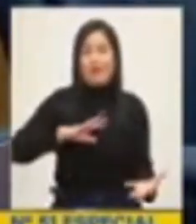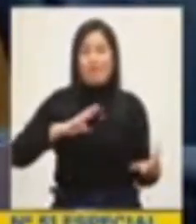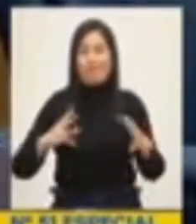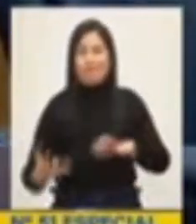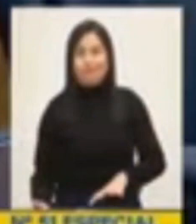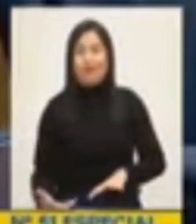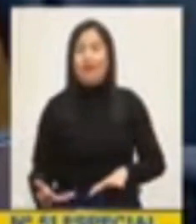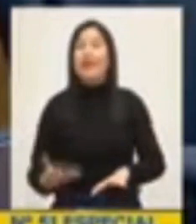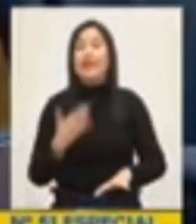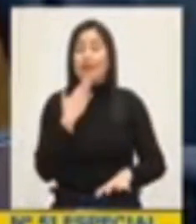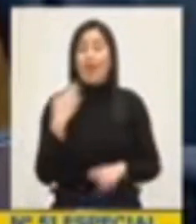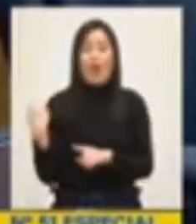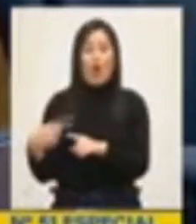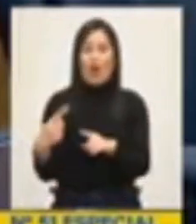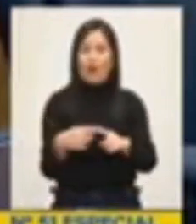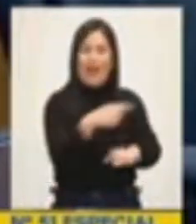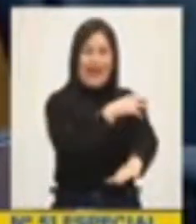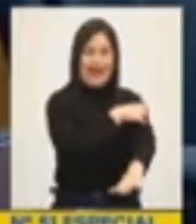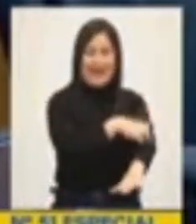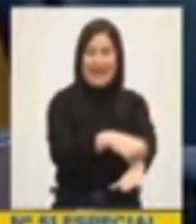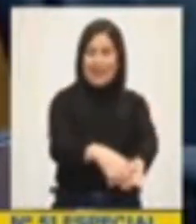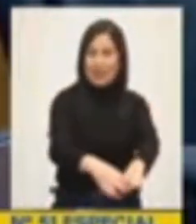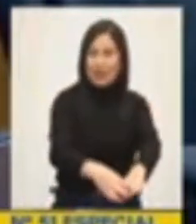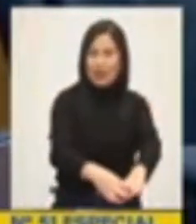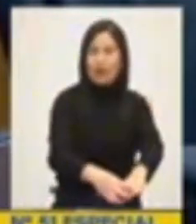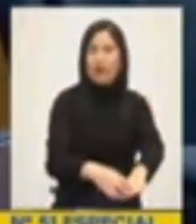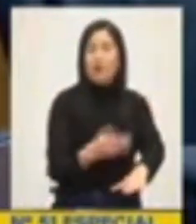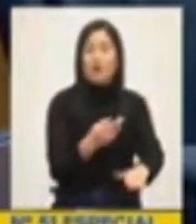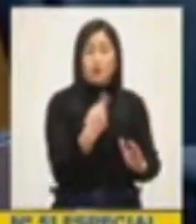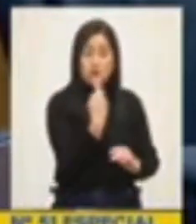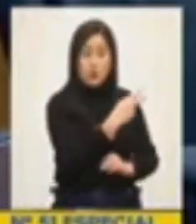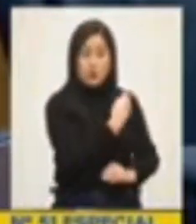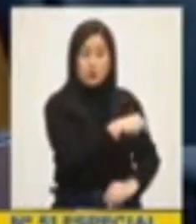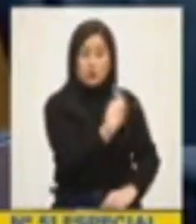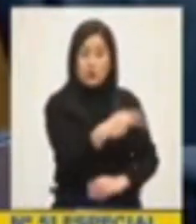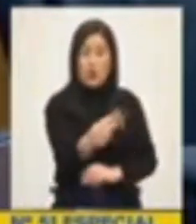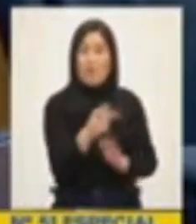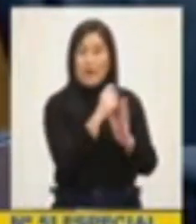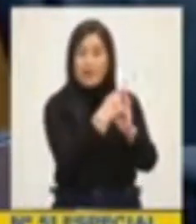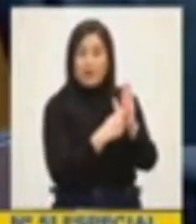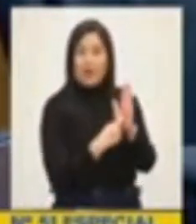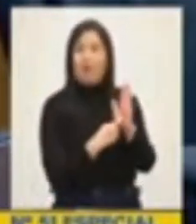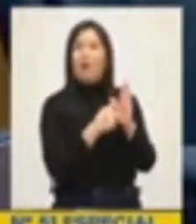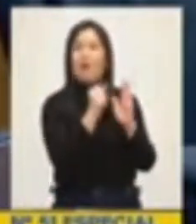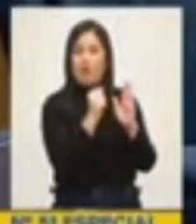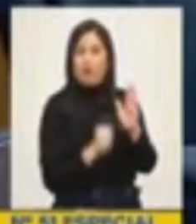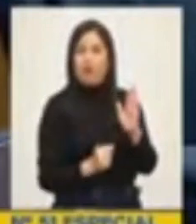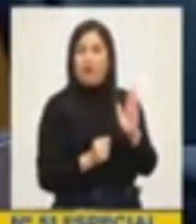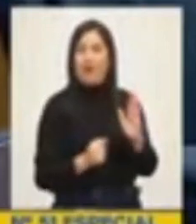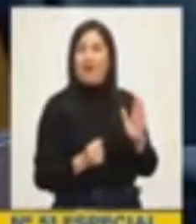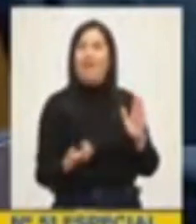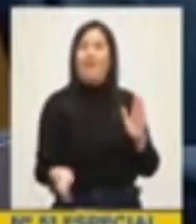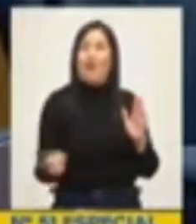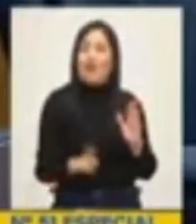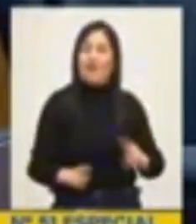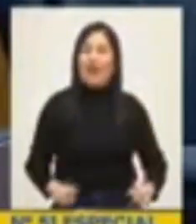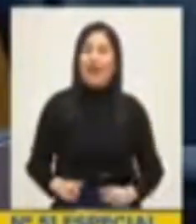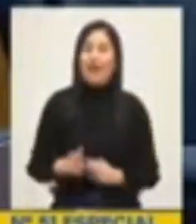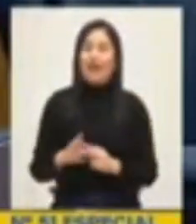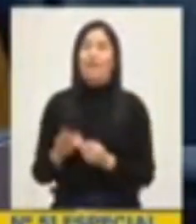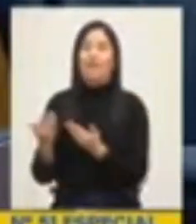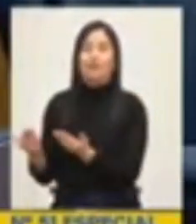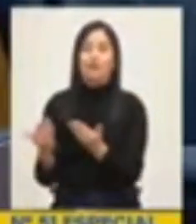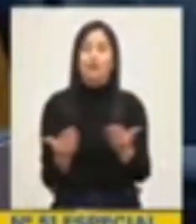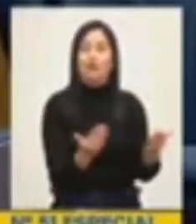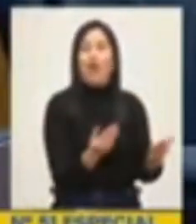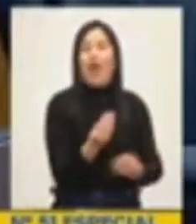tampoco a las demás regiones que con sus presupuestos perfectamente podrían reponer la capacidad productiva de alimentos